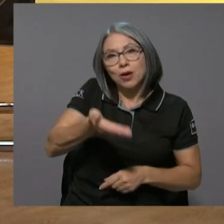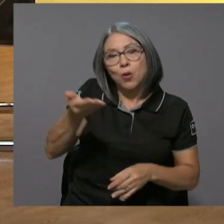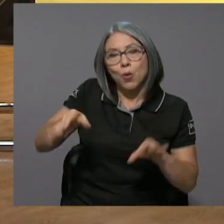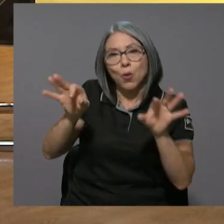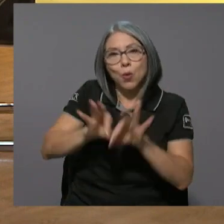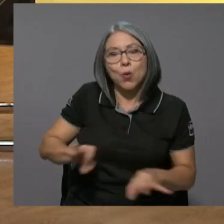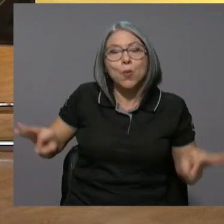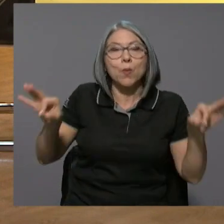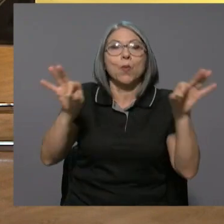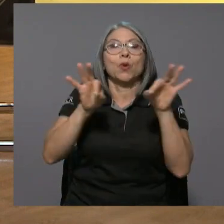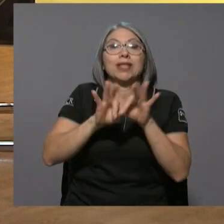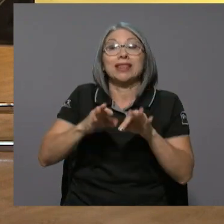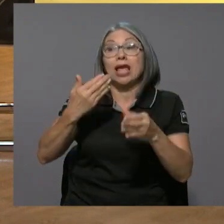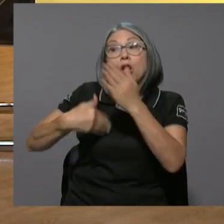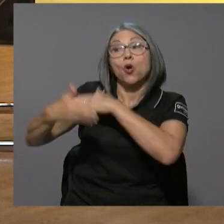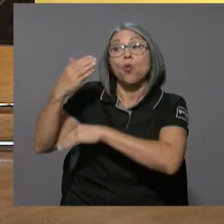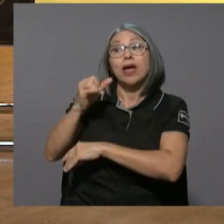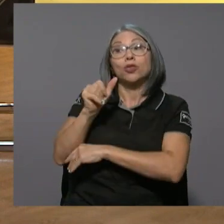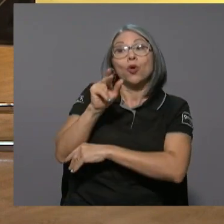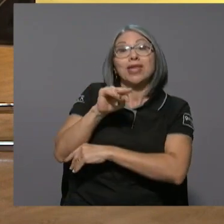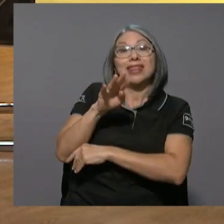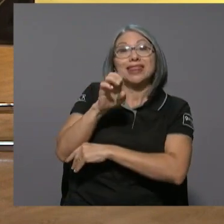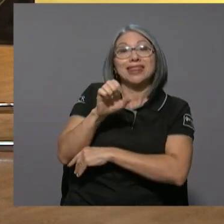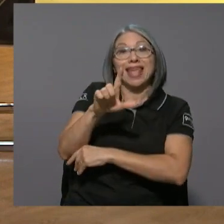cuando Intel se fue de Costa Rica,